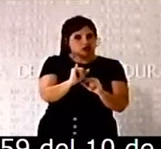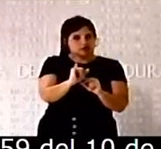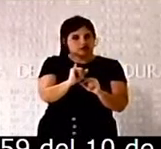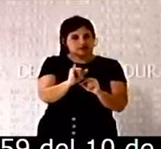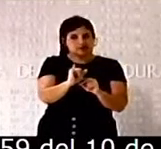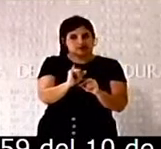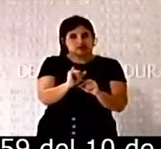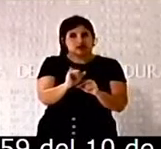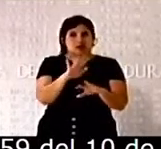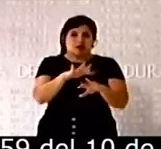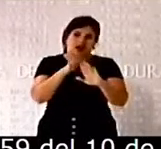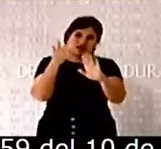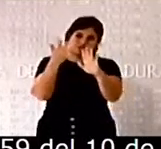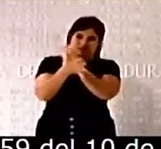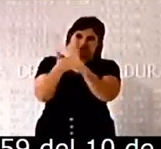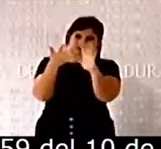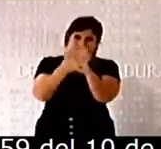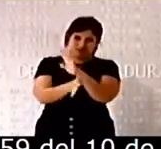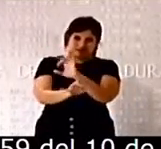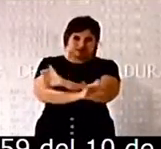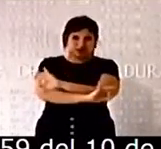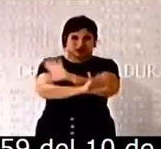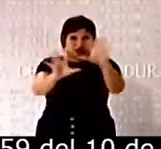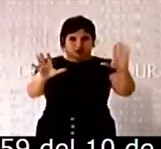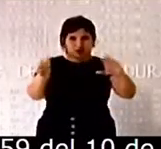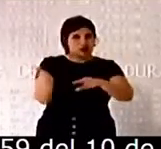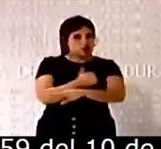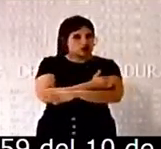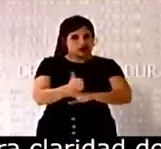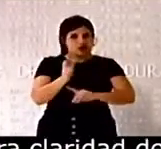para claridad de los ciudadanos y ciudadanas,